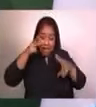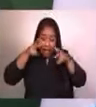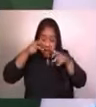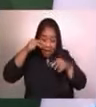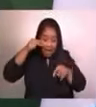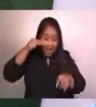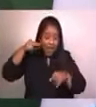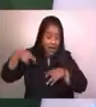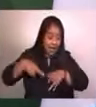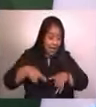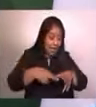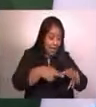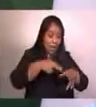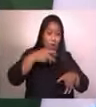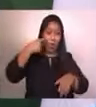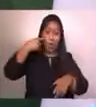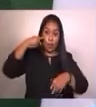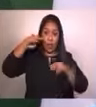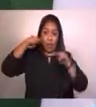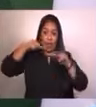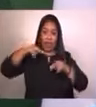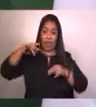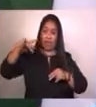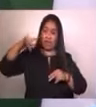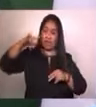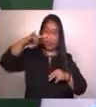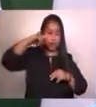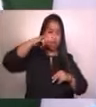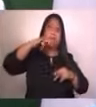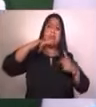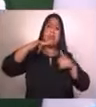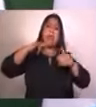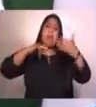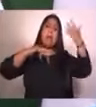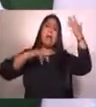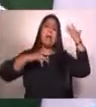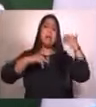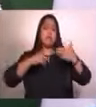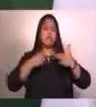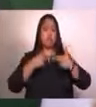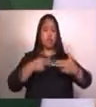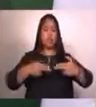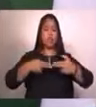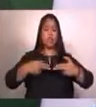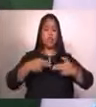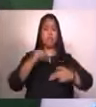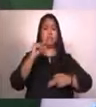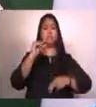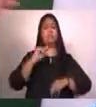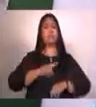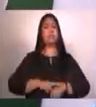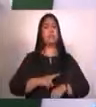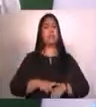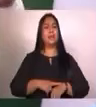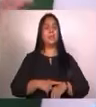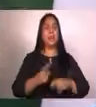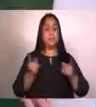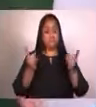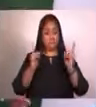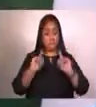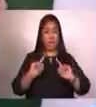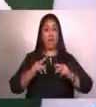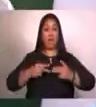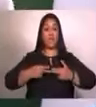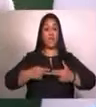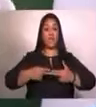recordaba de que las fronteras al final son temporales, pero las fronteras físicas que